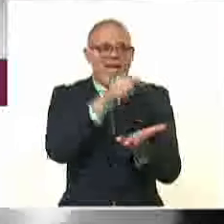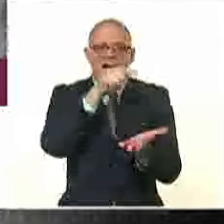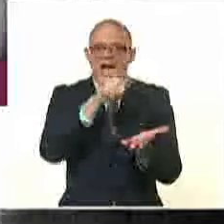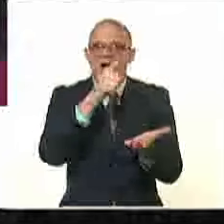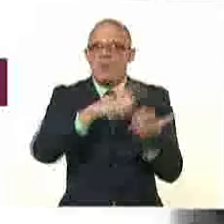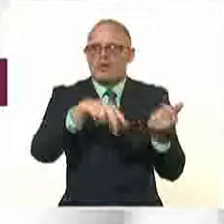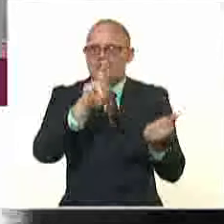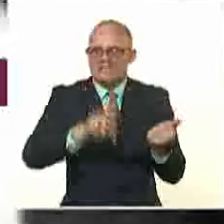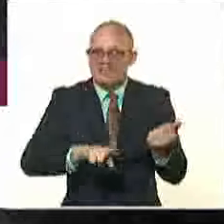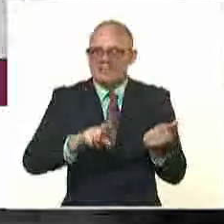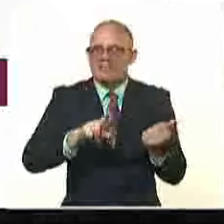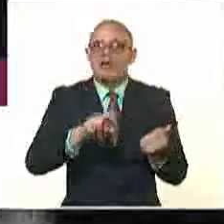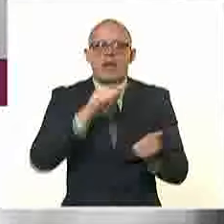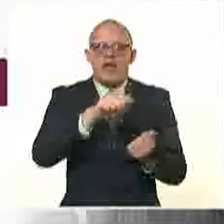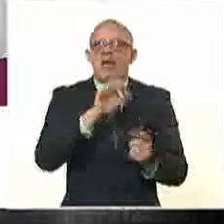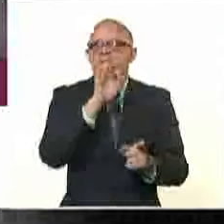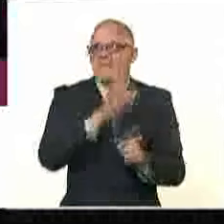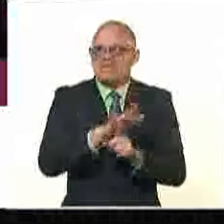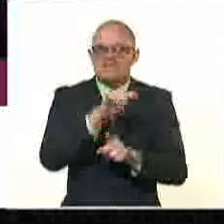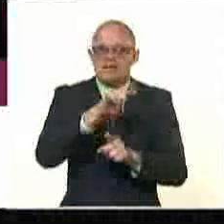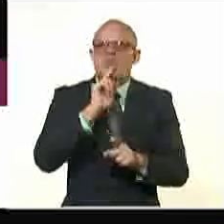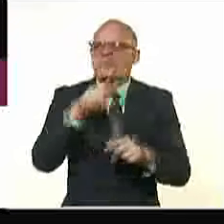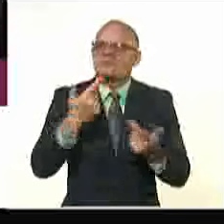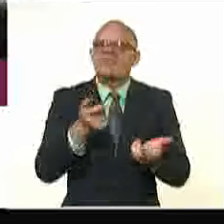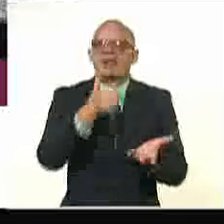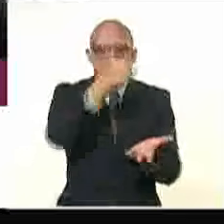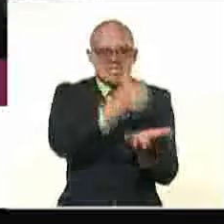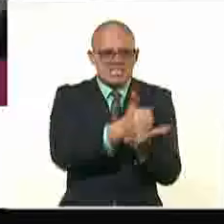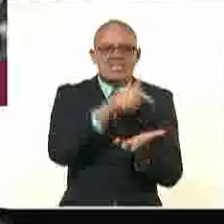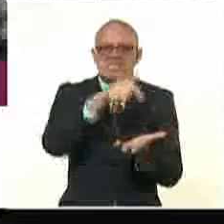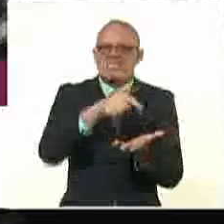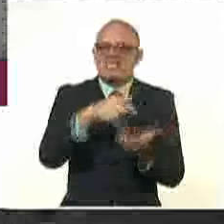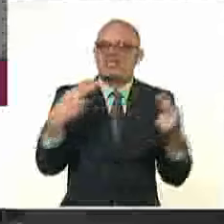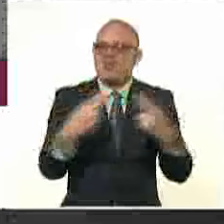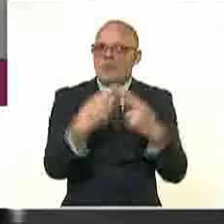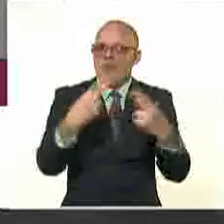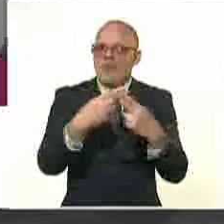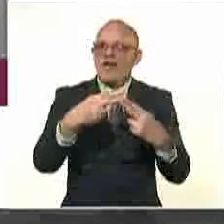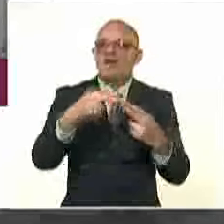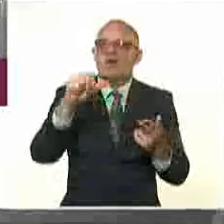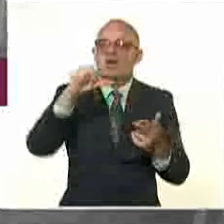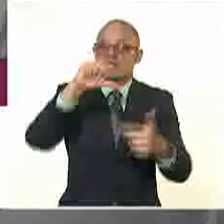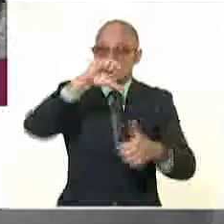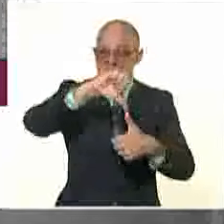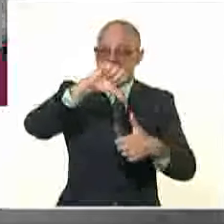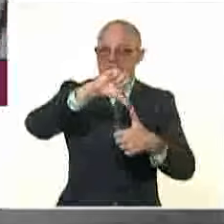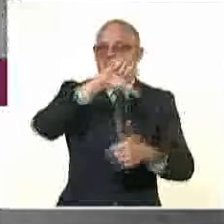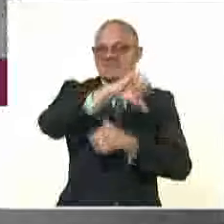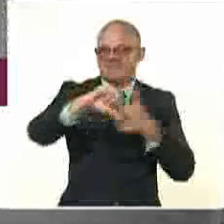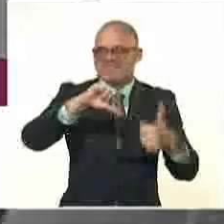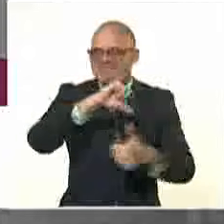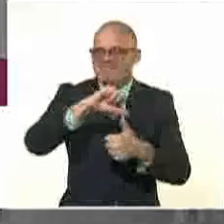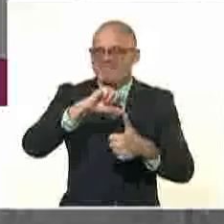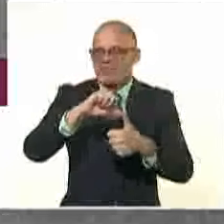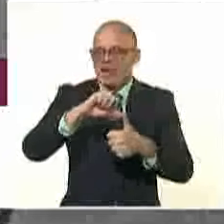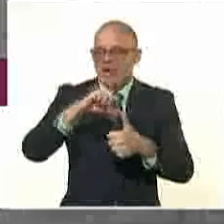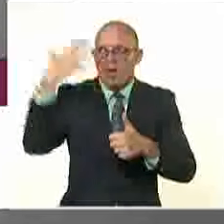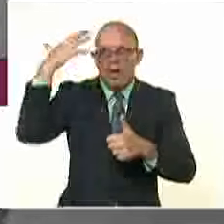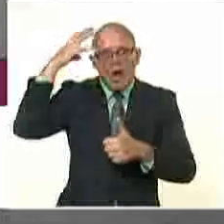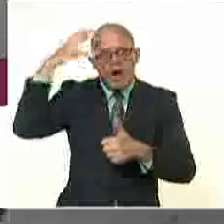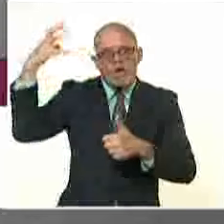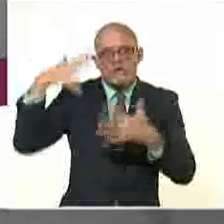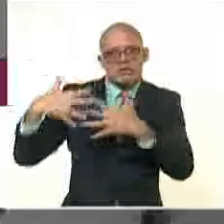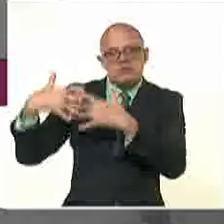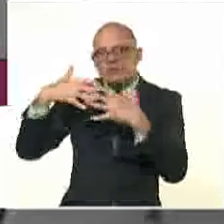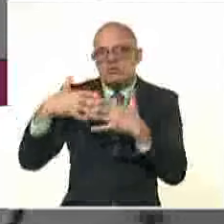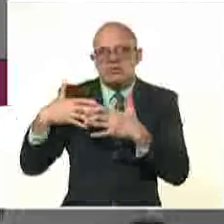los Juegos Centroamericanos y del Caribe. Al tiempo que el gobierno de Estados Unidos hacía hasta lo imposible para evitar